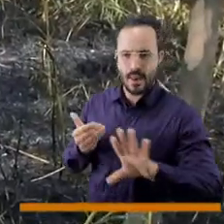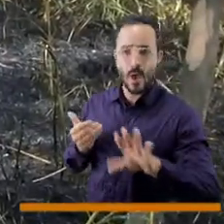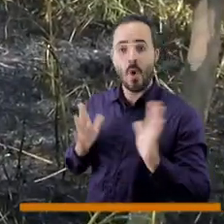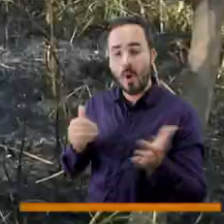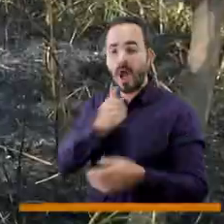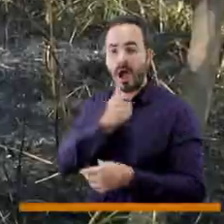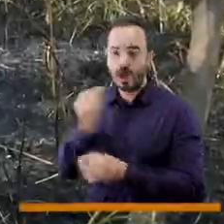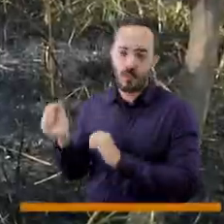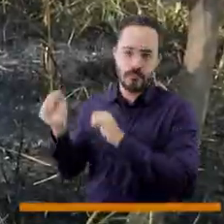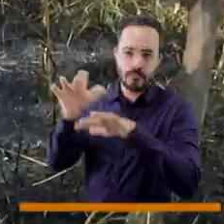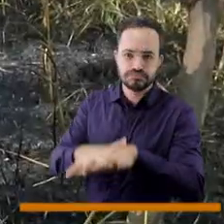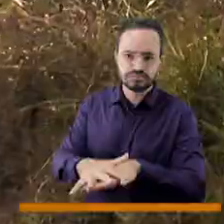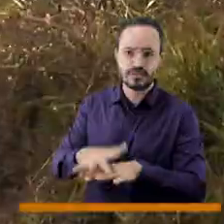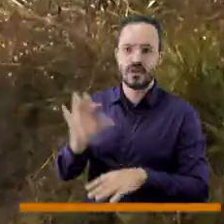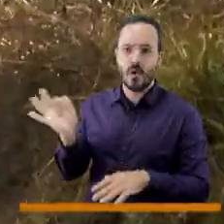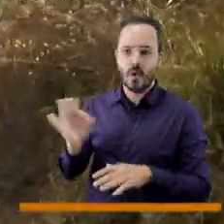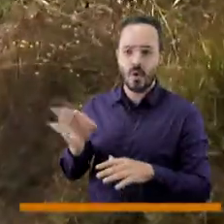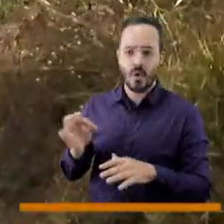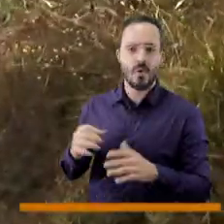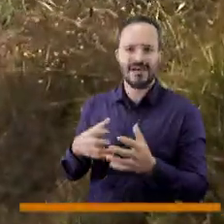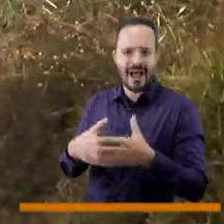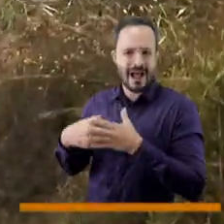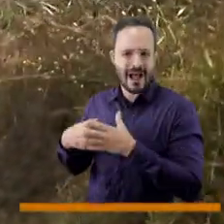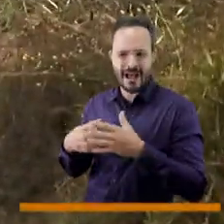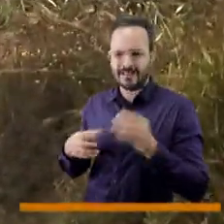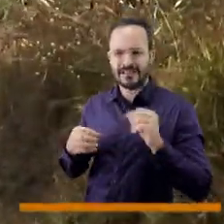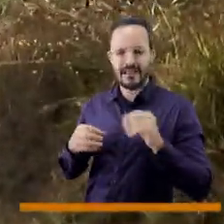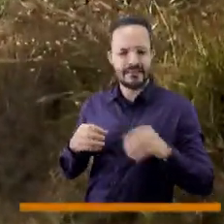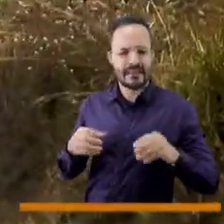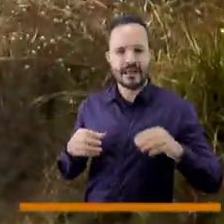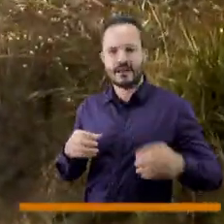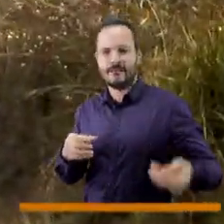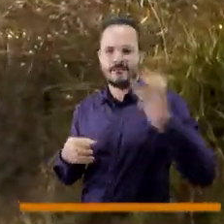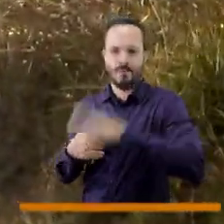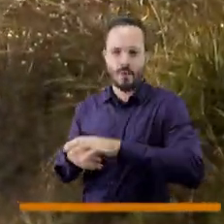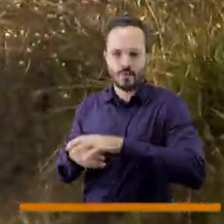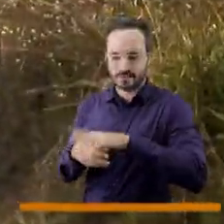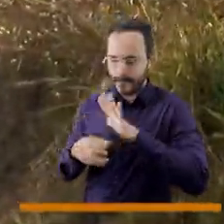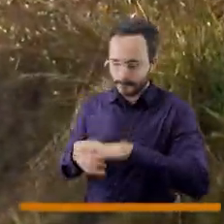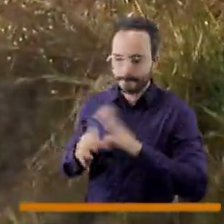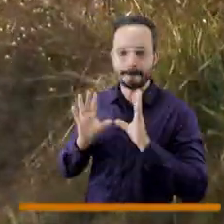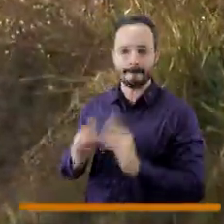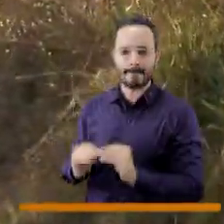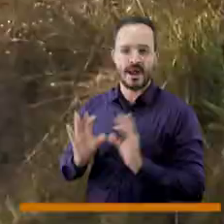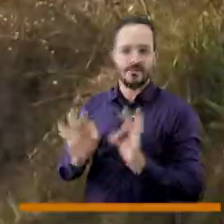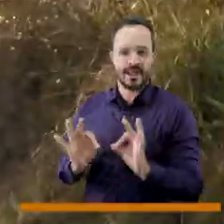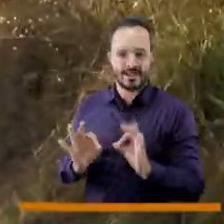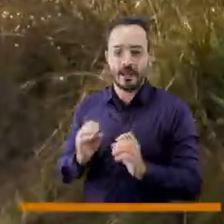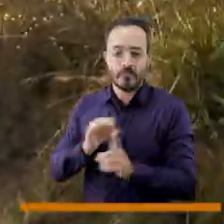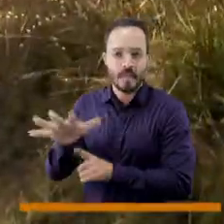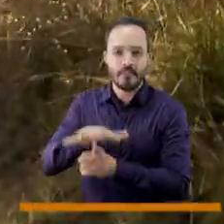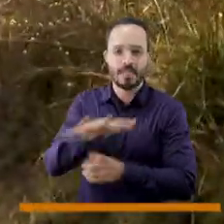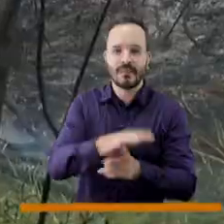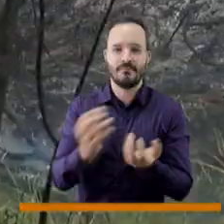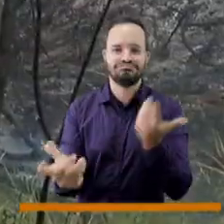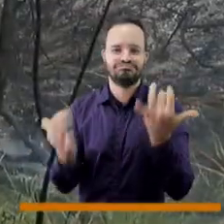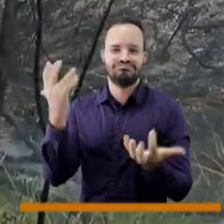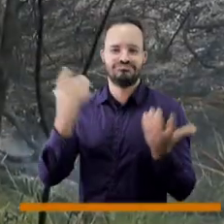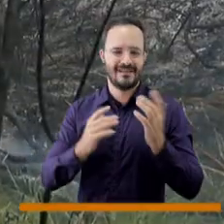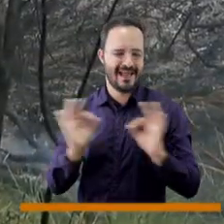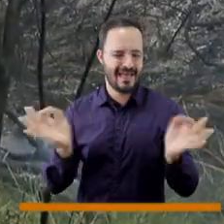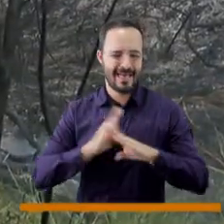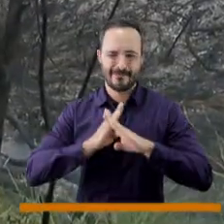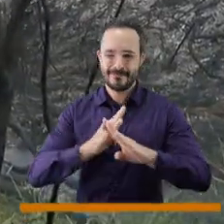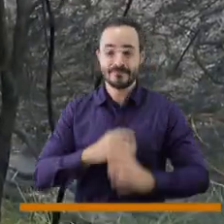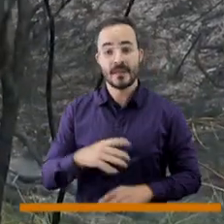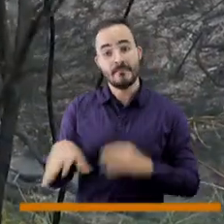para que éstas se enfríen y no sean generadores de incendios. También es importante recordar que